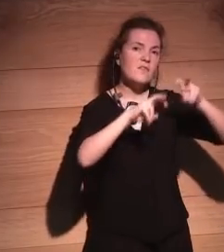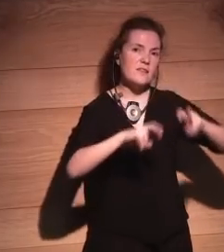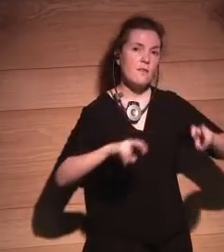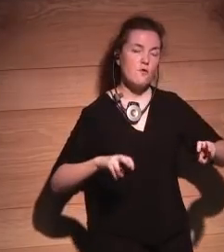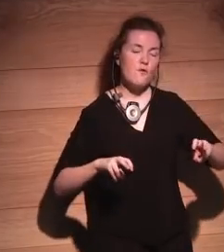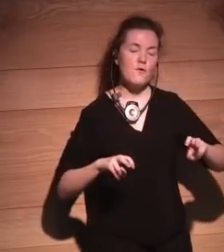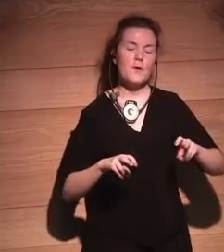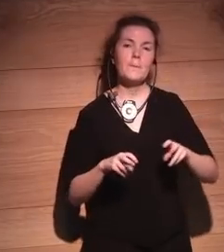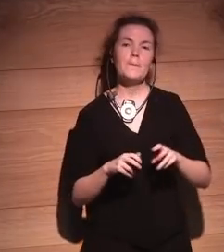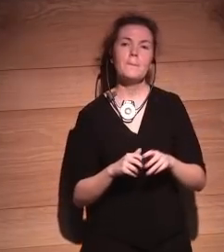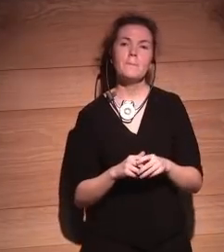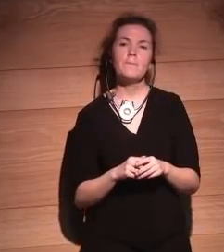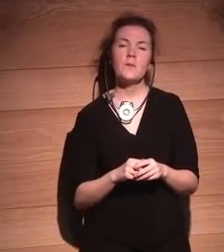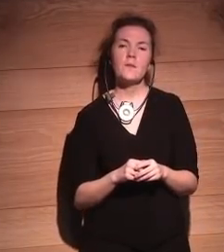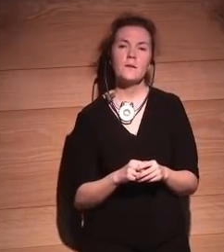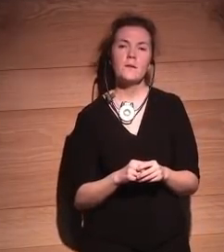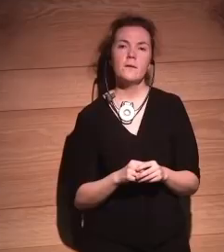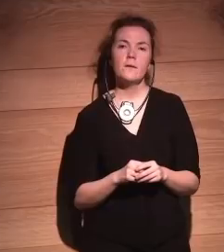y